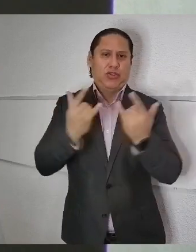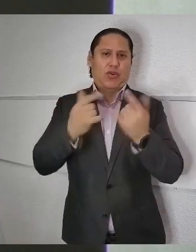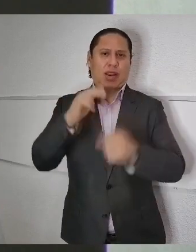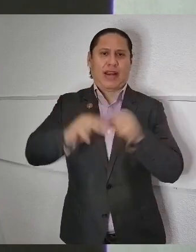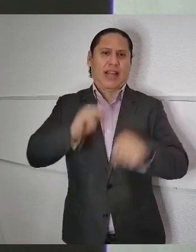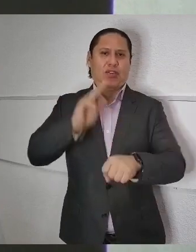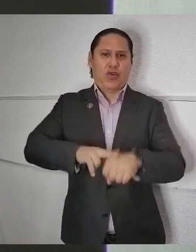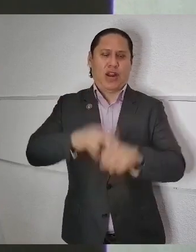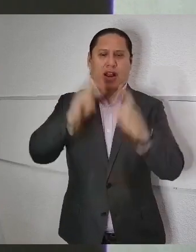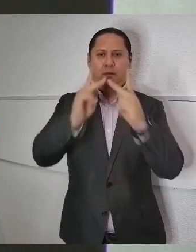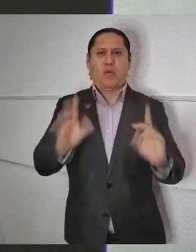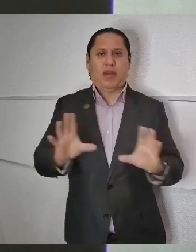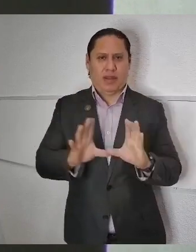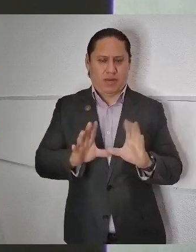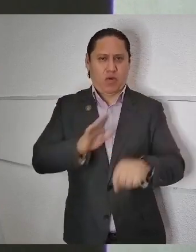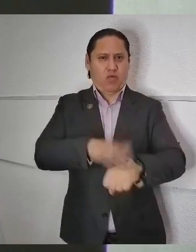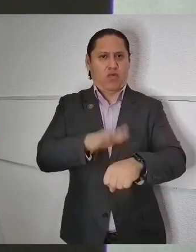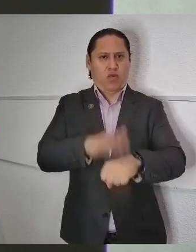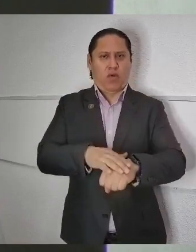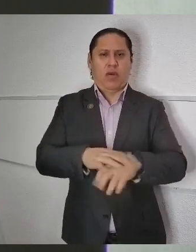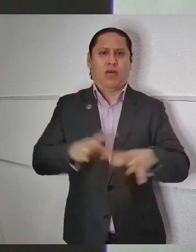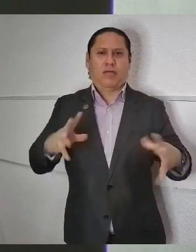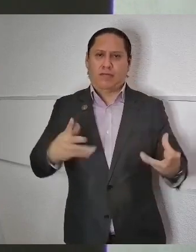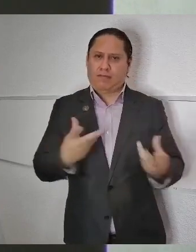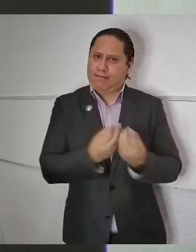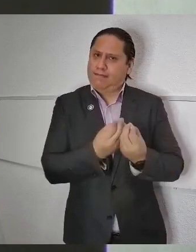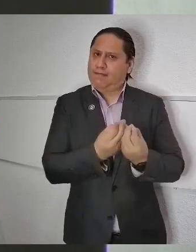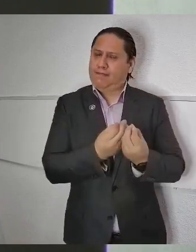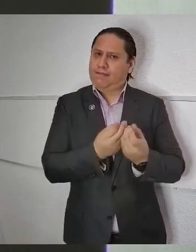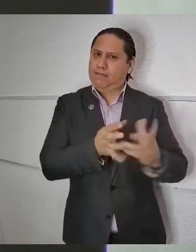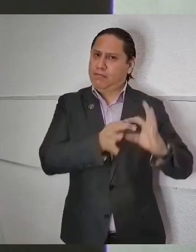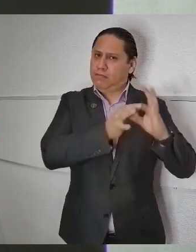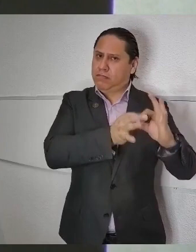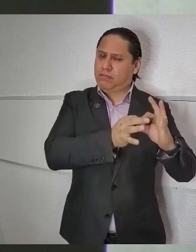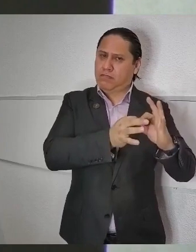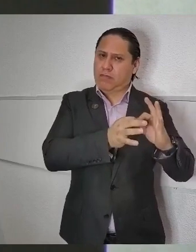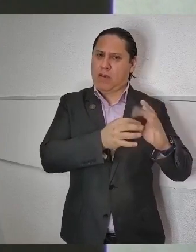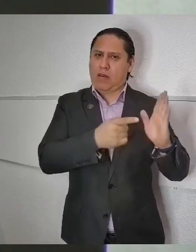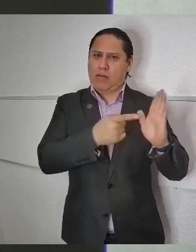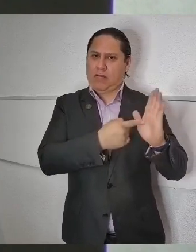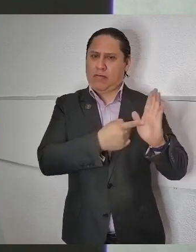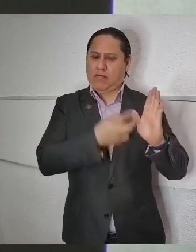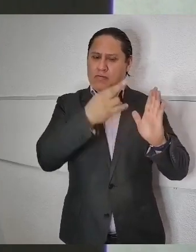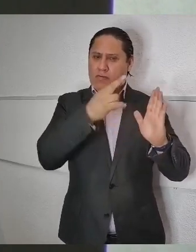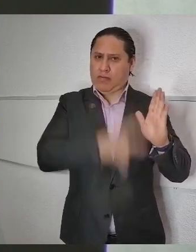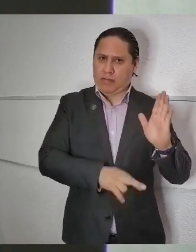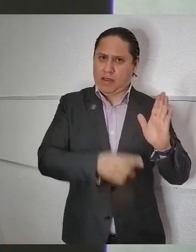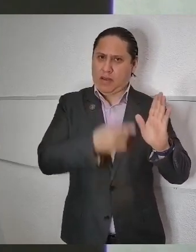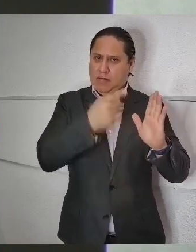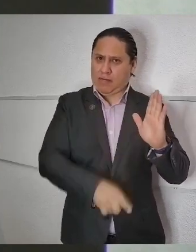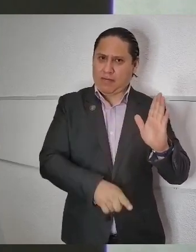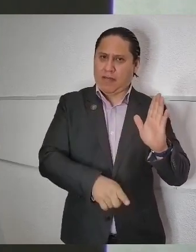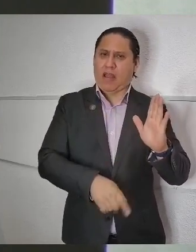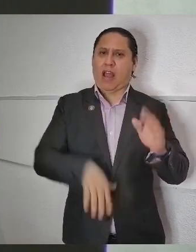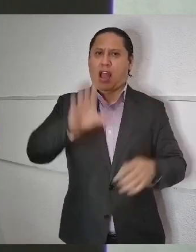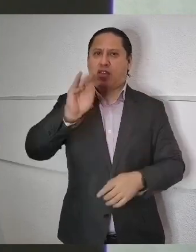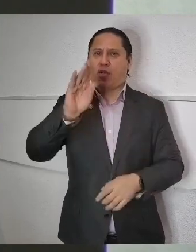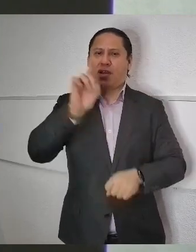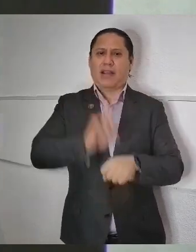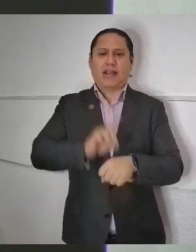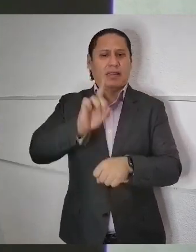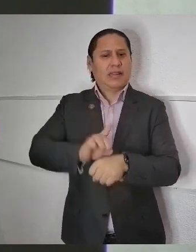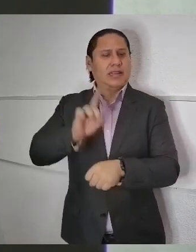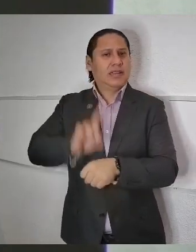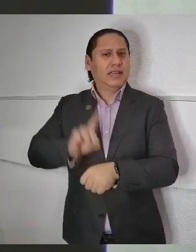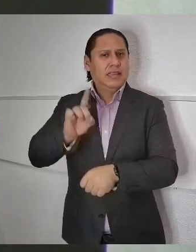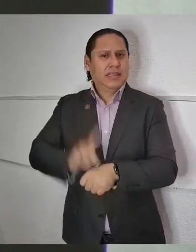Protección Civil a que se apeguen a lo que dice uno de los transitorios de esta ley, que tienen 90 días para